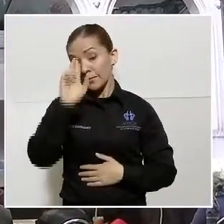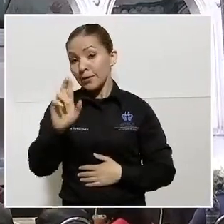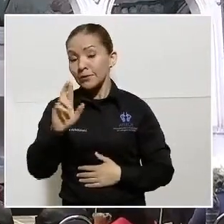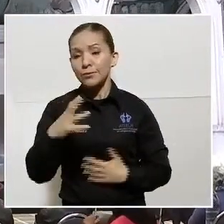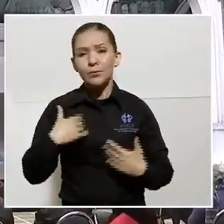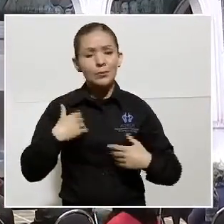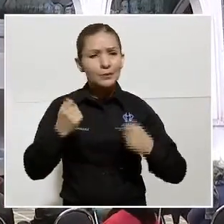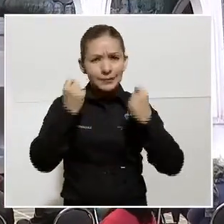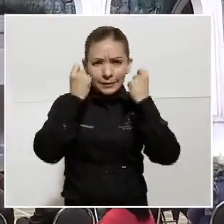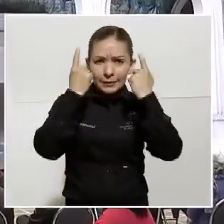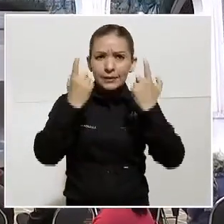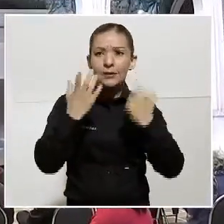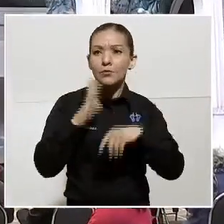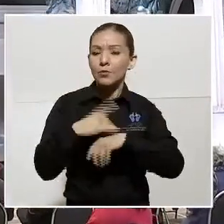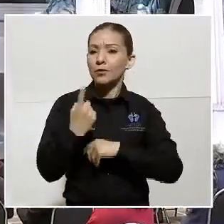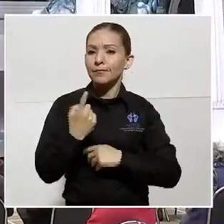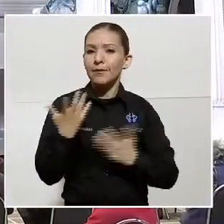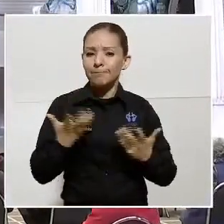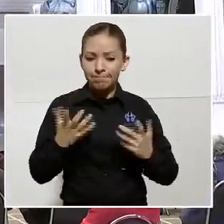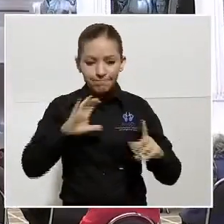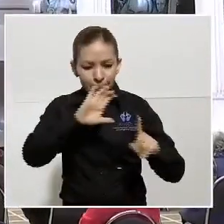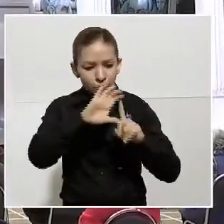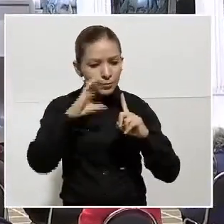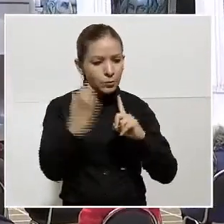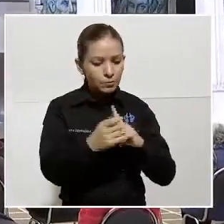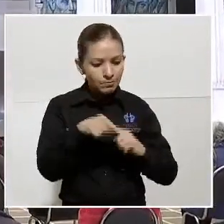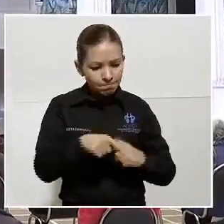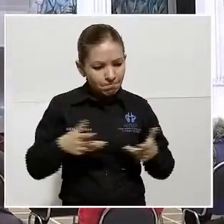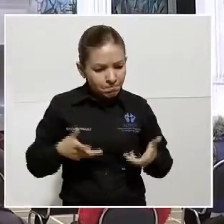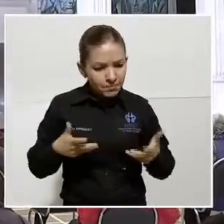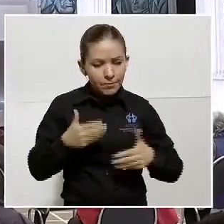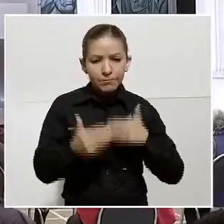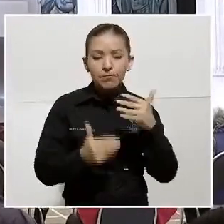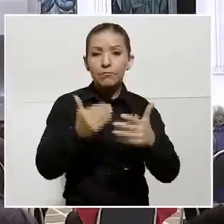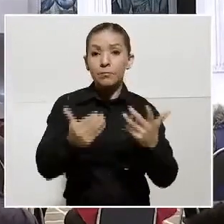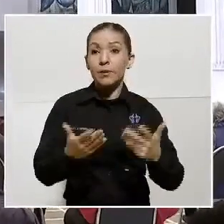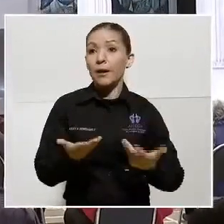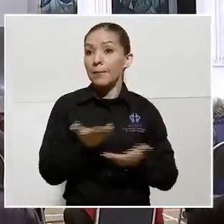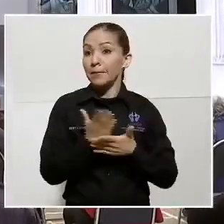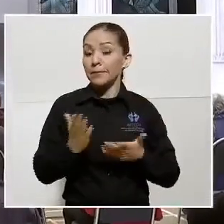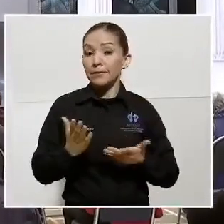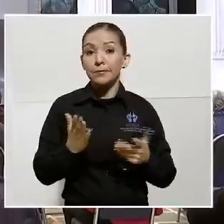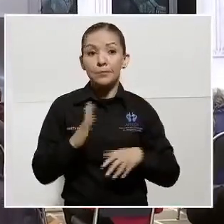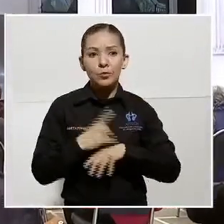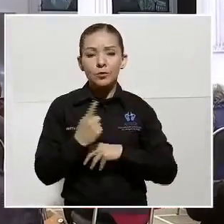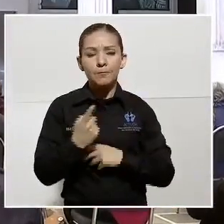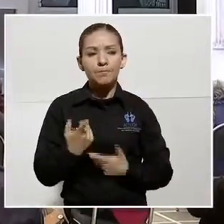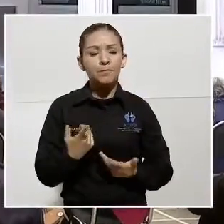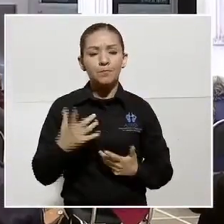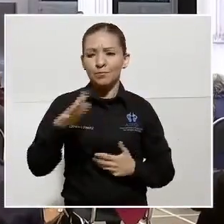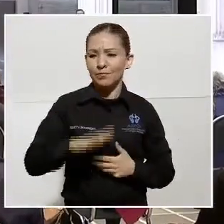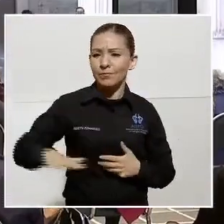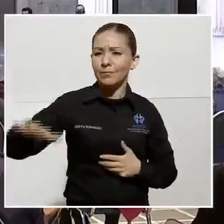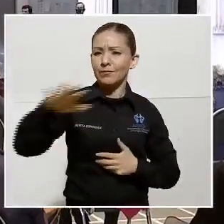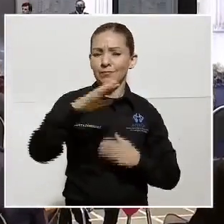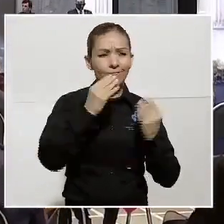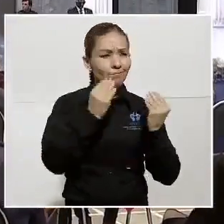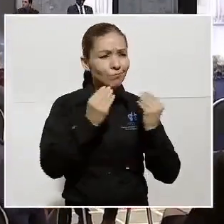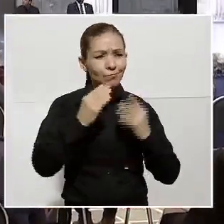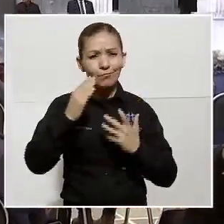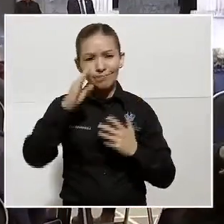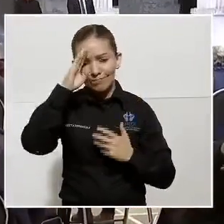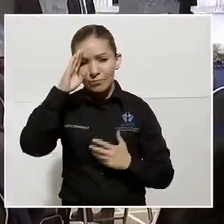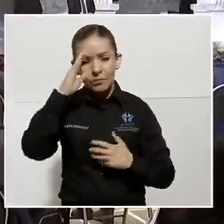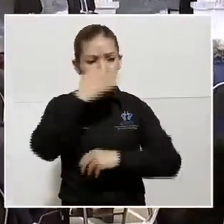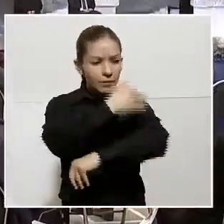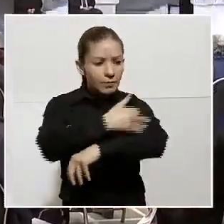hacer que esta comisión sea posible, pero sobre todo por ofrecer esperanza a tantas familias que continúan